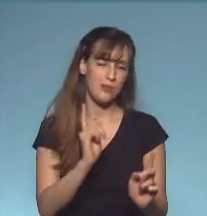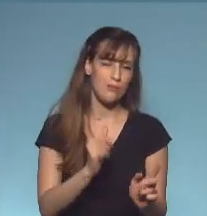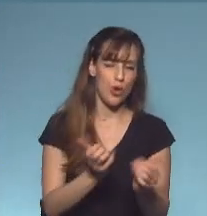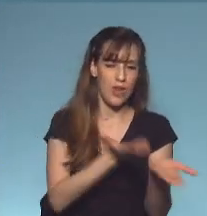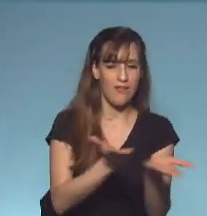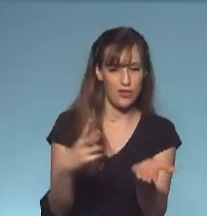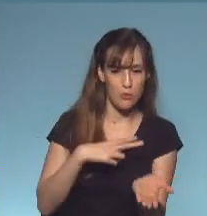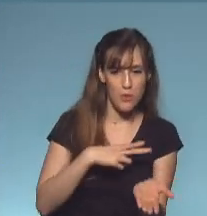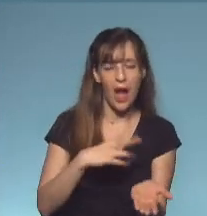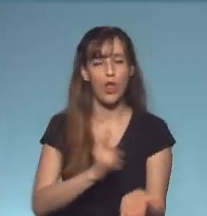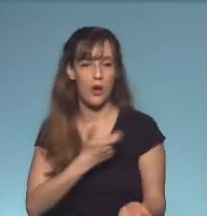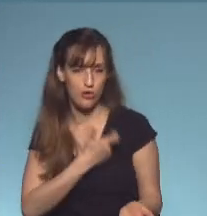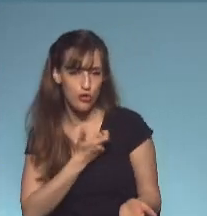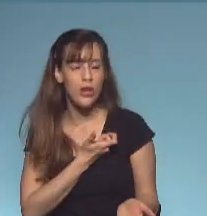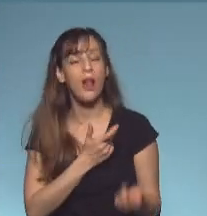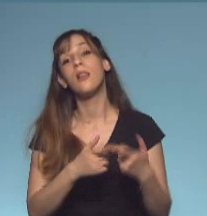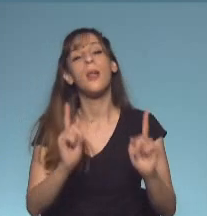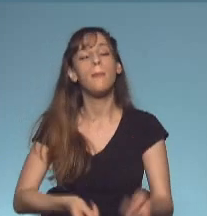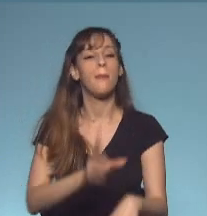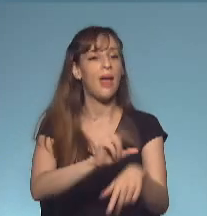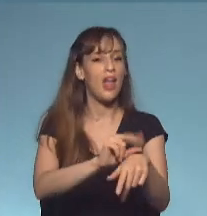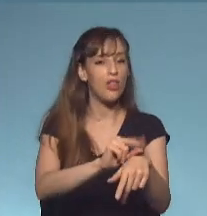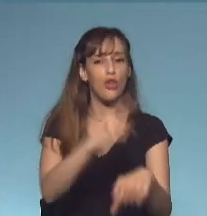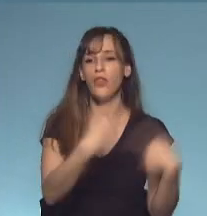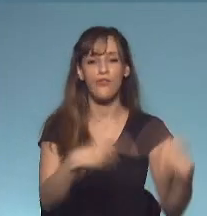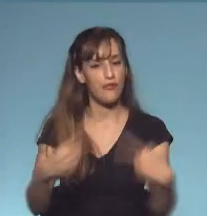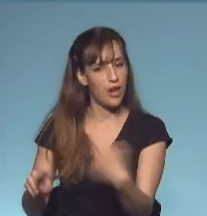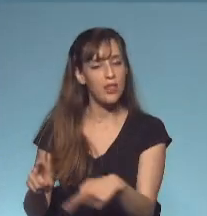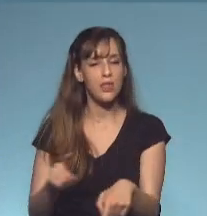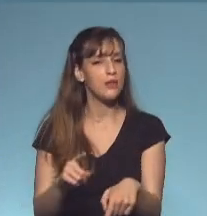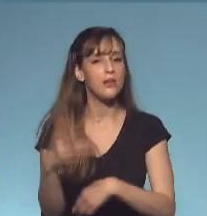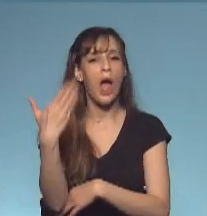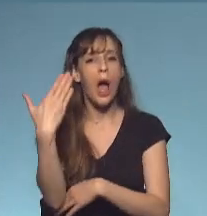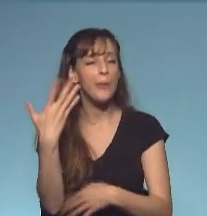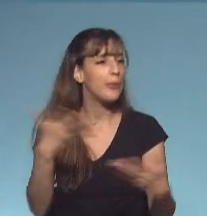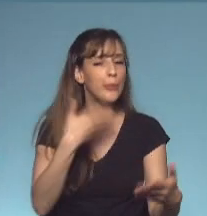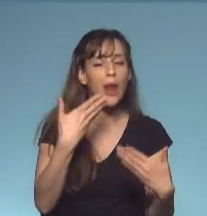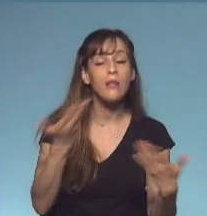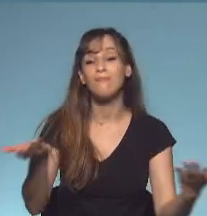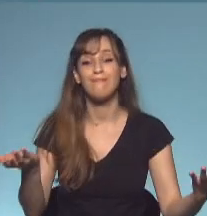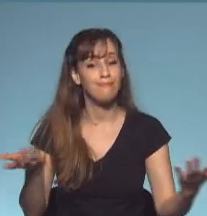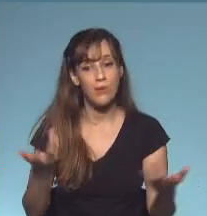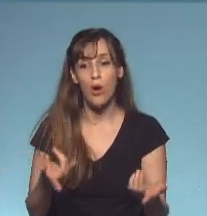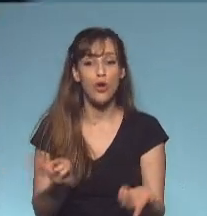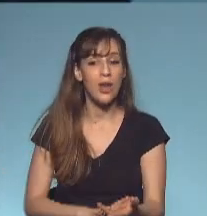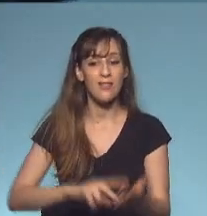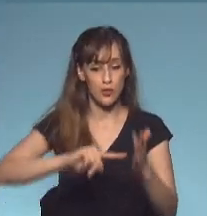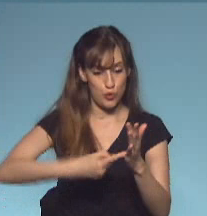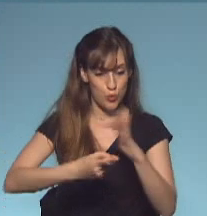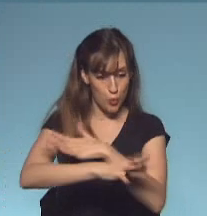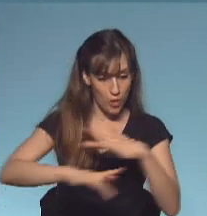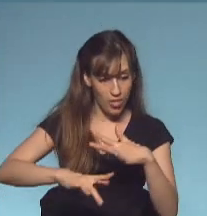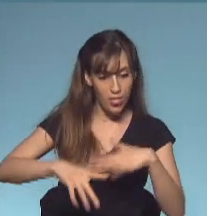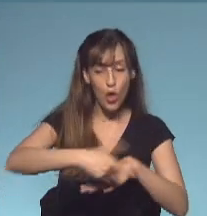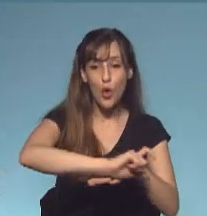privados, escuchábamos hablar a los médicos de diferentes jurisdicciones. Y de nuevo, empieza en la ciudad, sigue en el conurbano, va a la provincia,